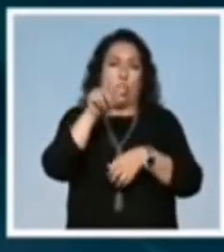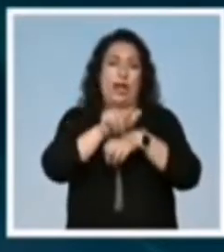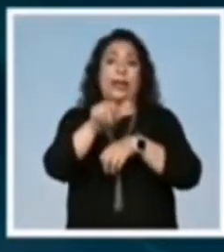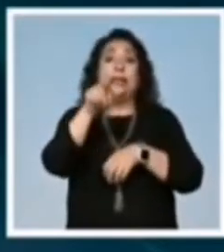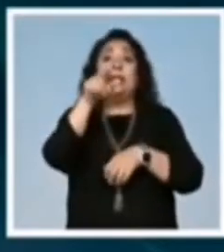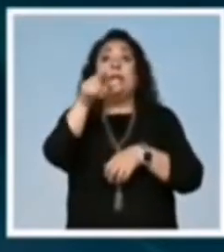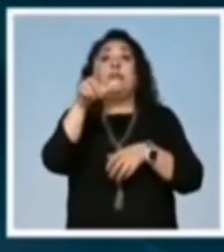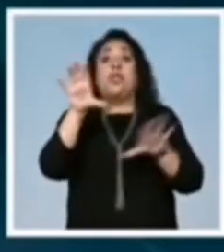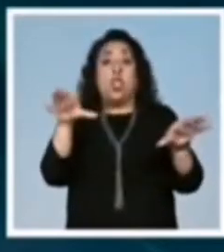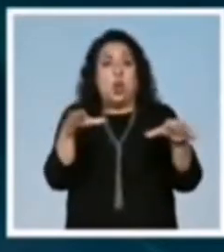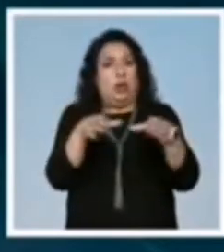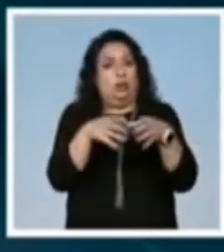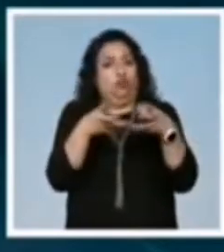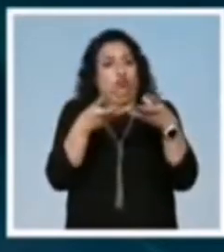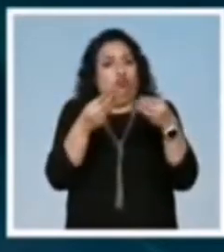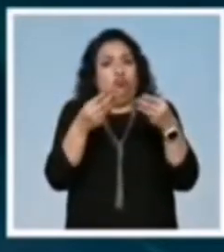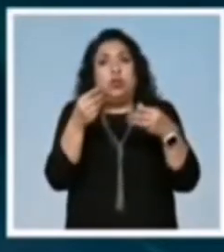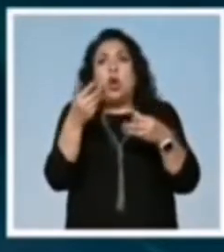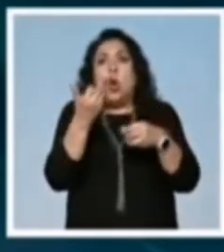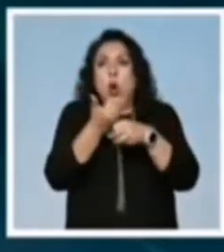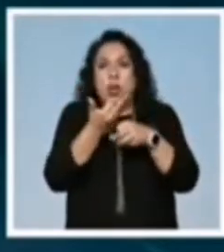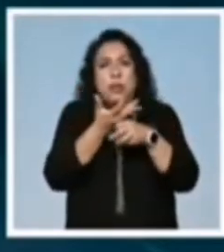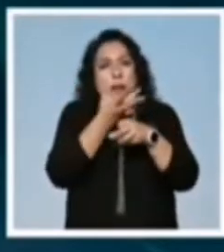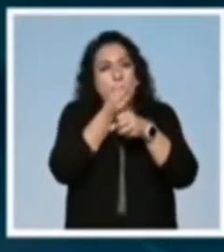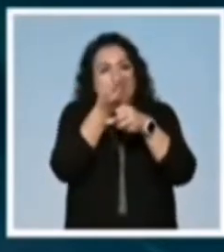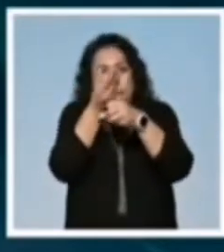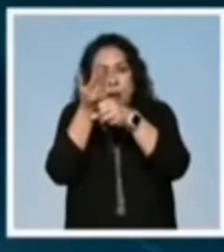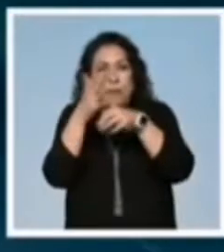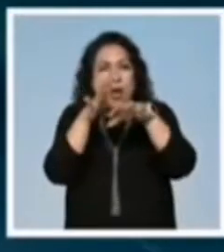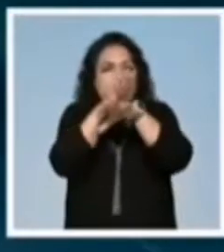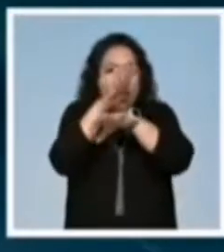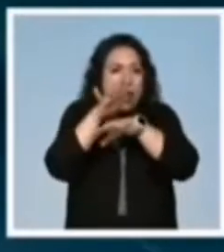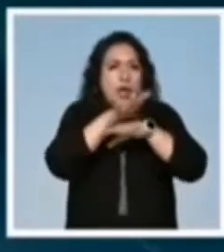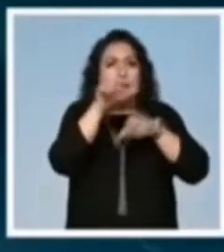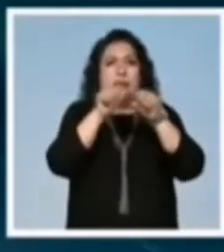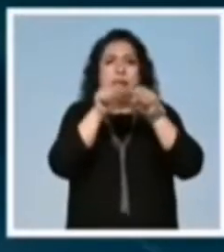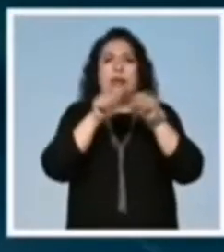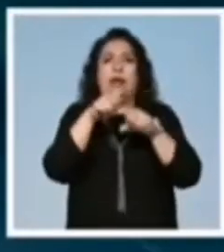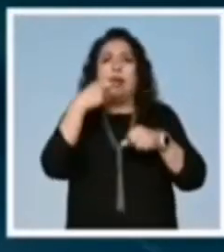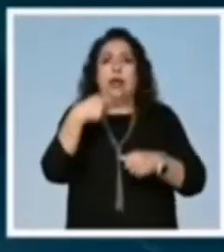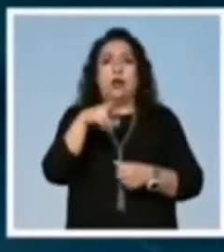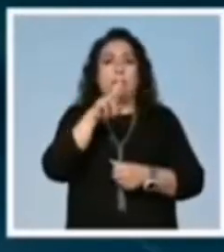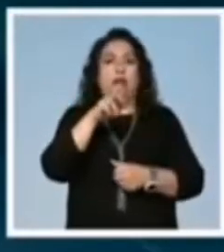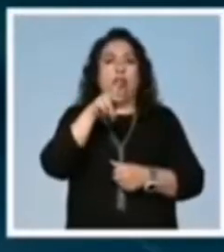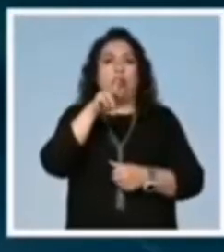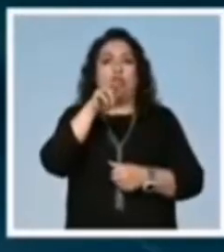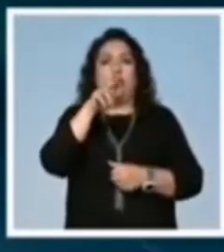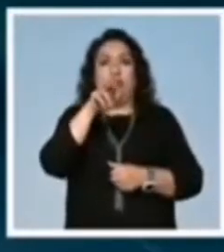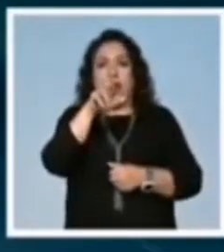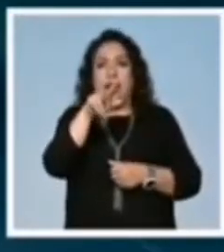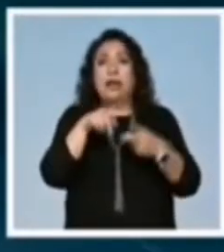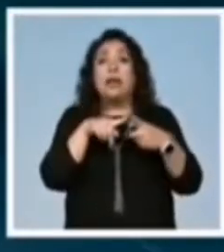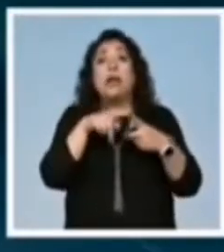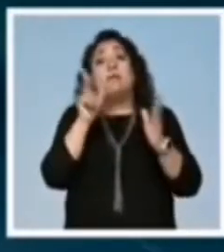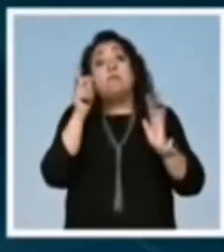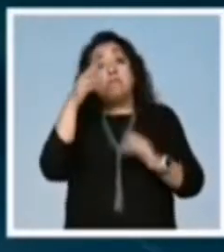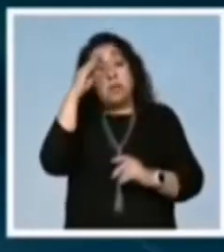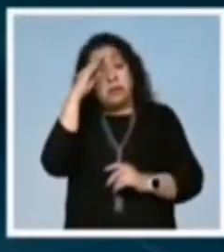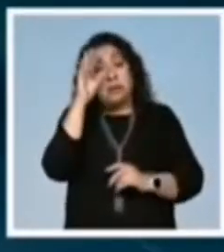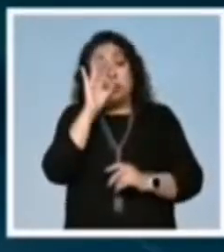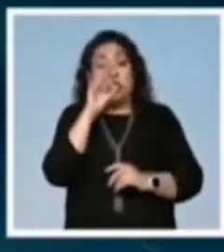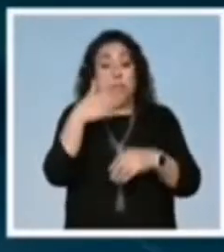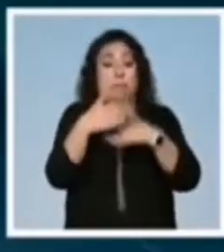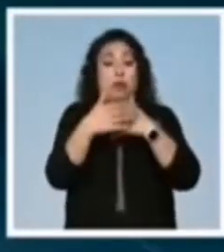y está ahorita en un proceso de remodelación la sala Rockefeller, y se espera que